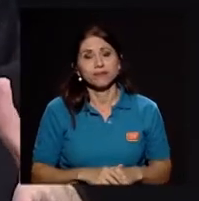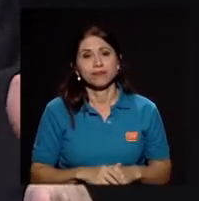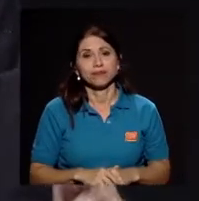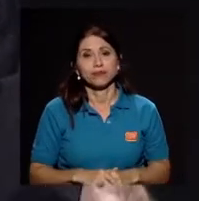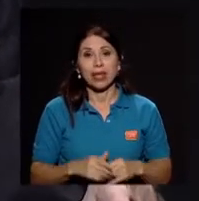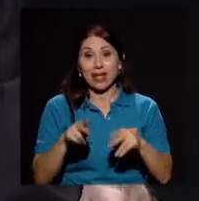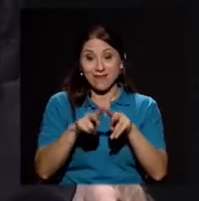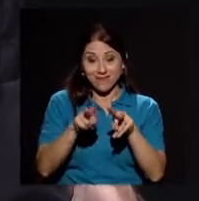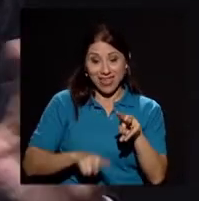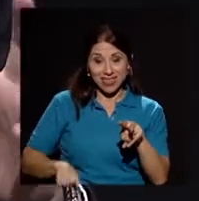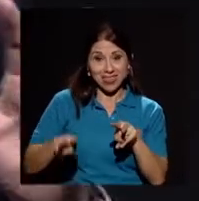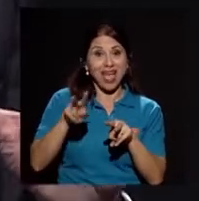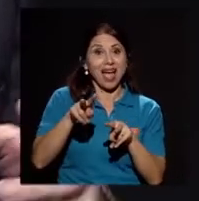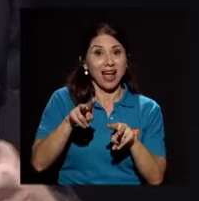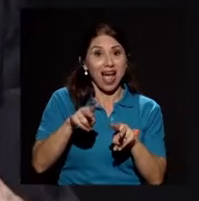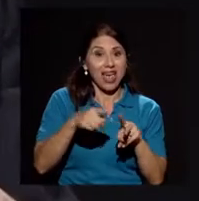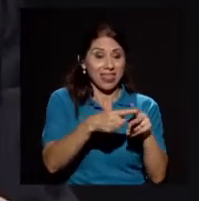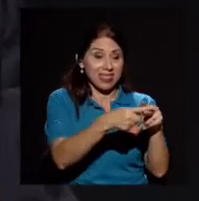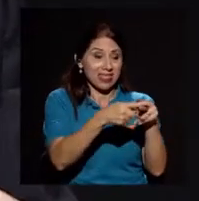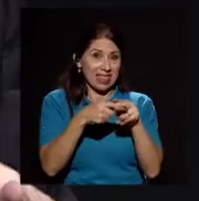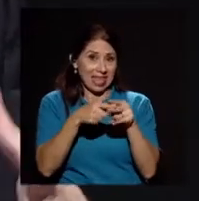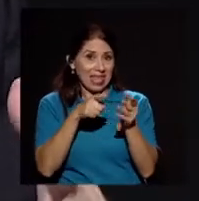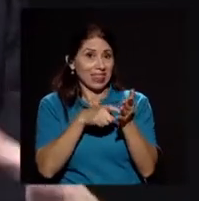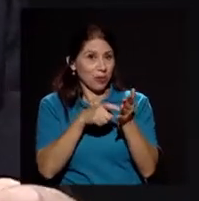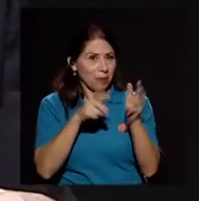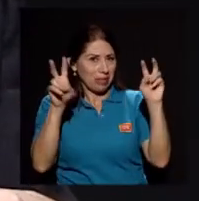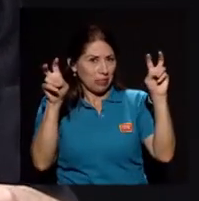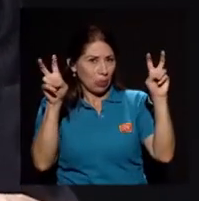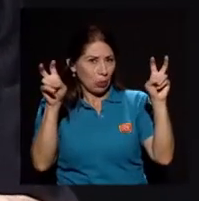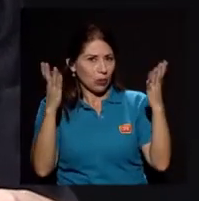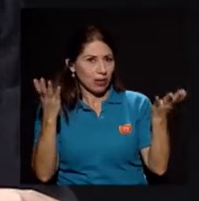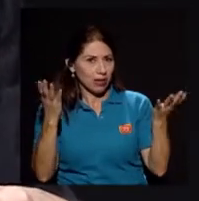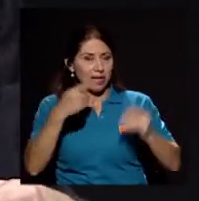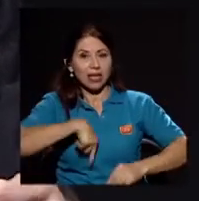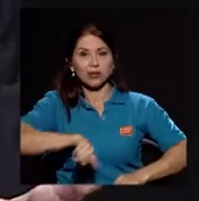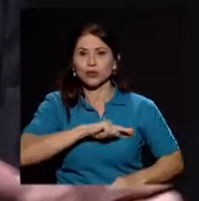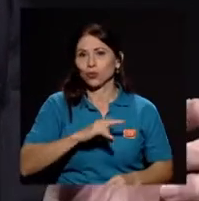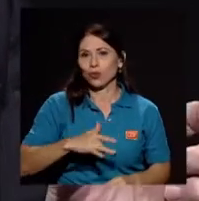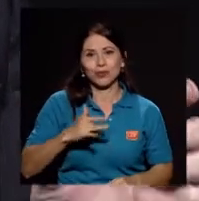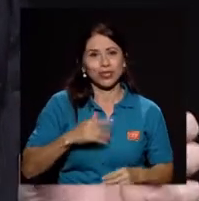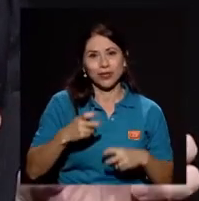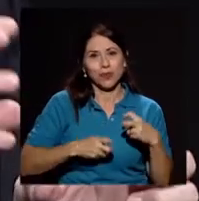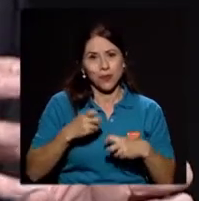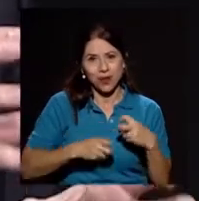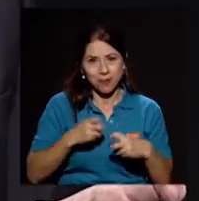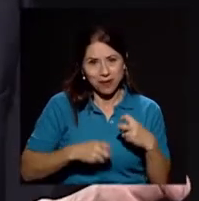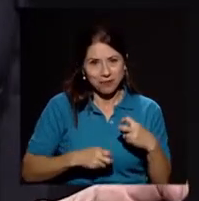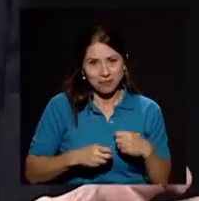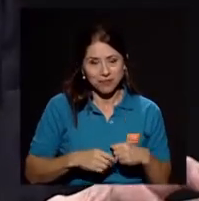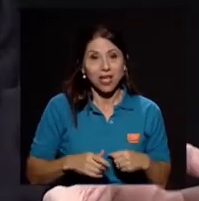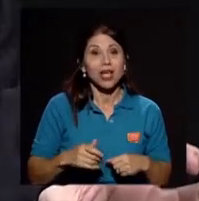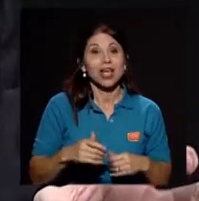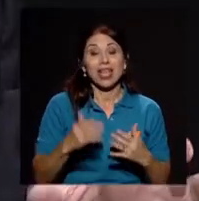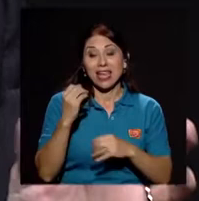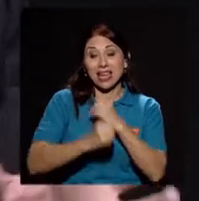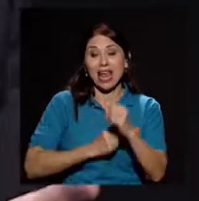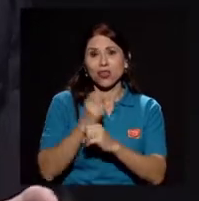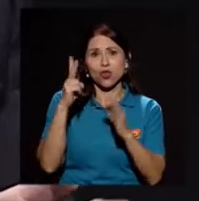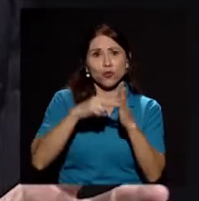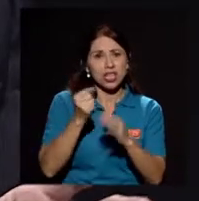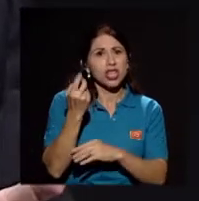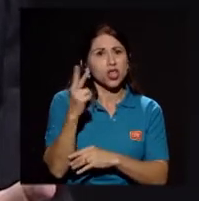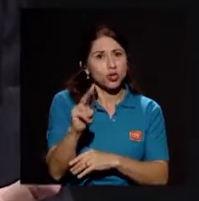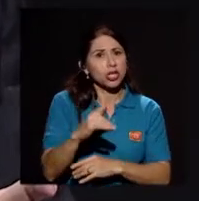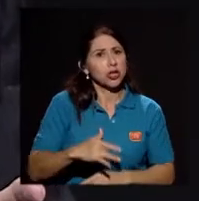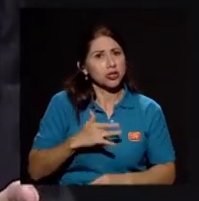endeudamiento es ha sido la ventaja entre comillas ha sido justamente que no hemos sentido el problema lo sentimos durante seis meses en el año 2012 y